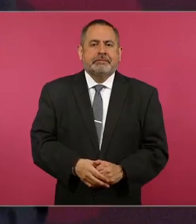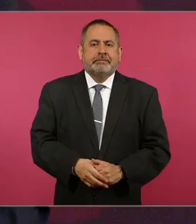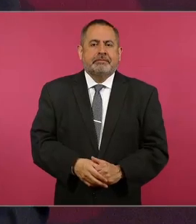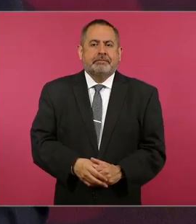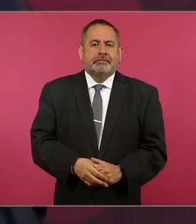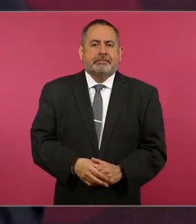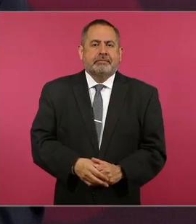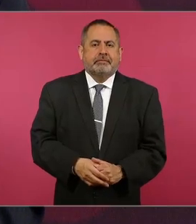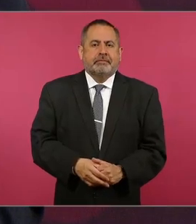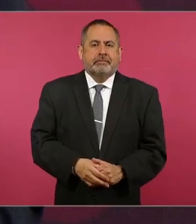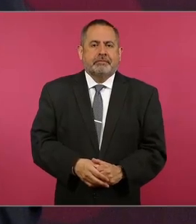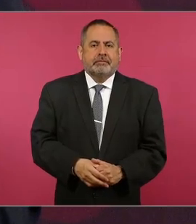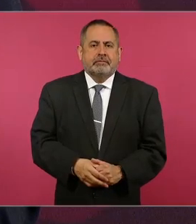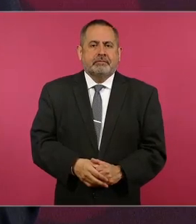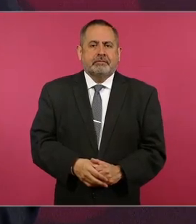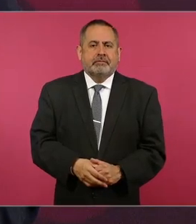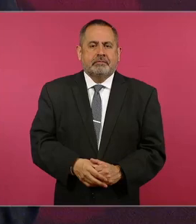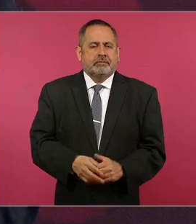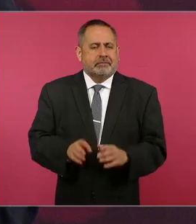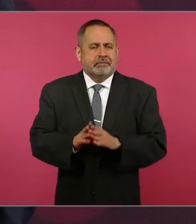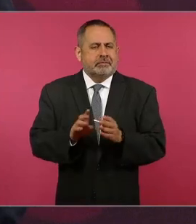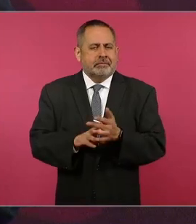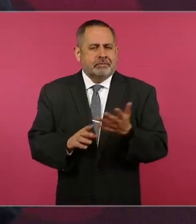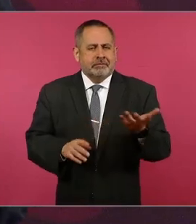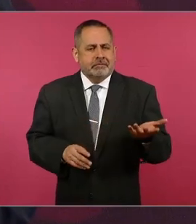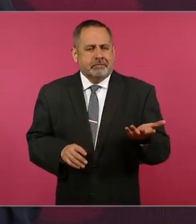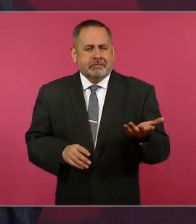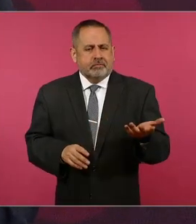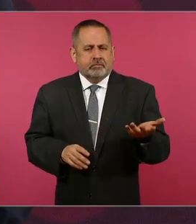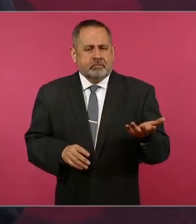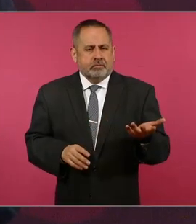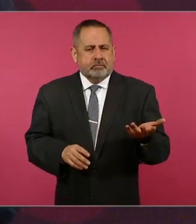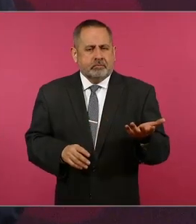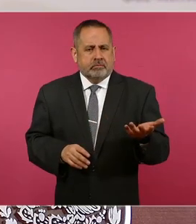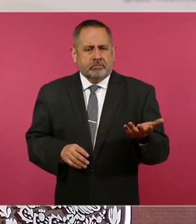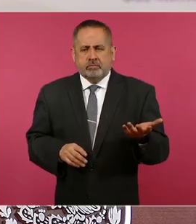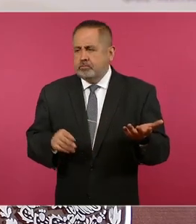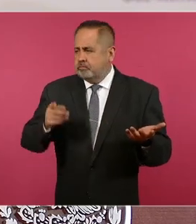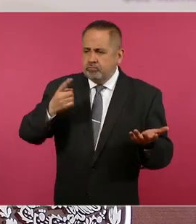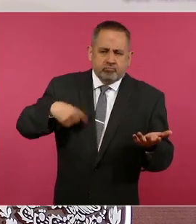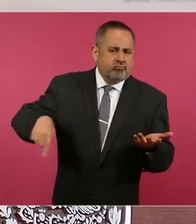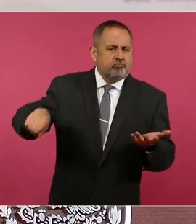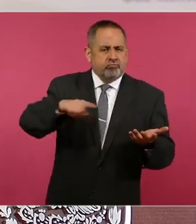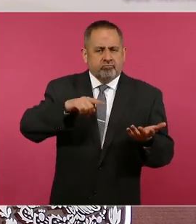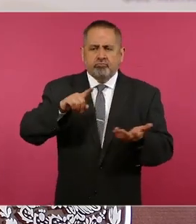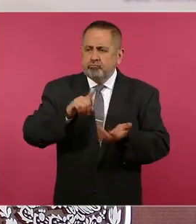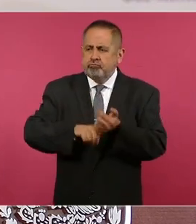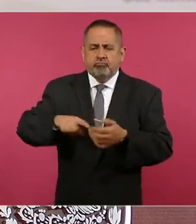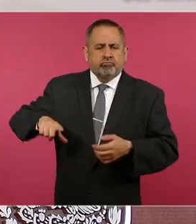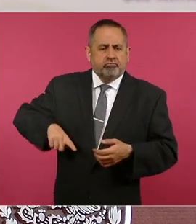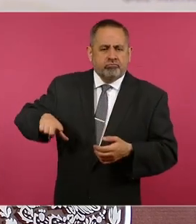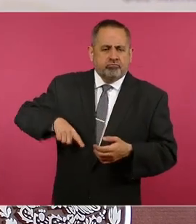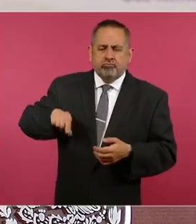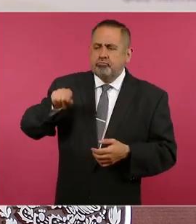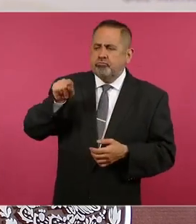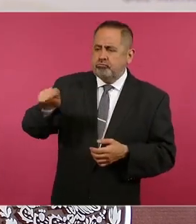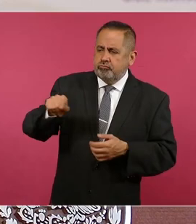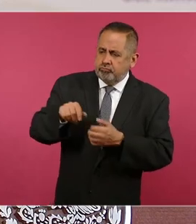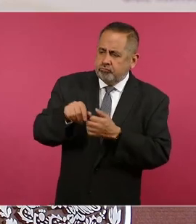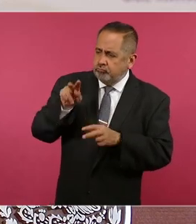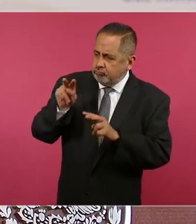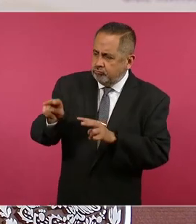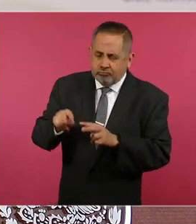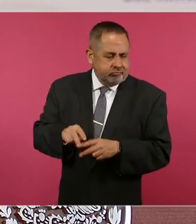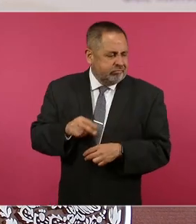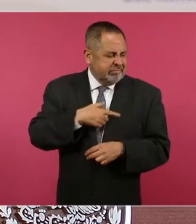la vida pública no se va a manchar